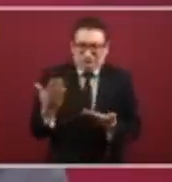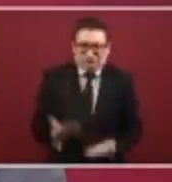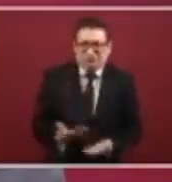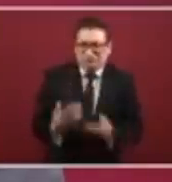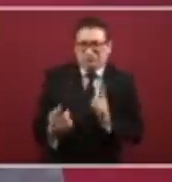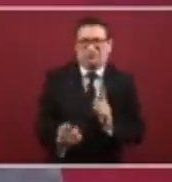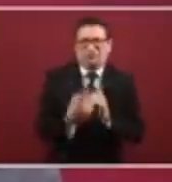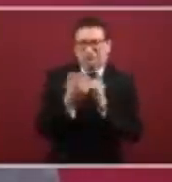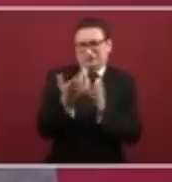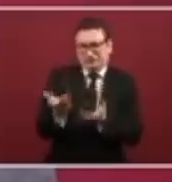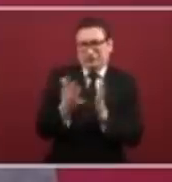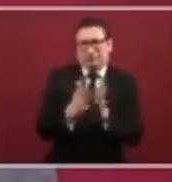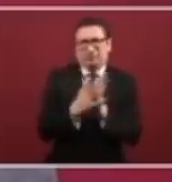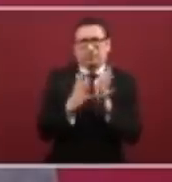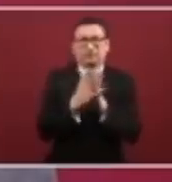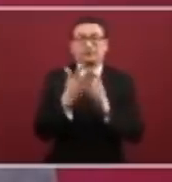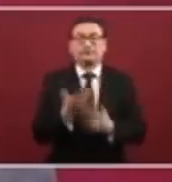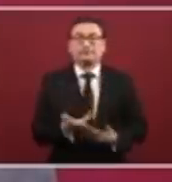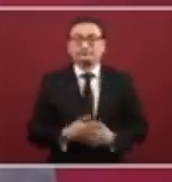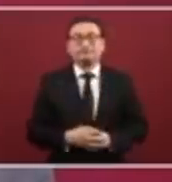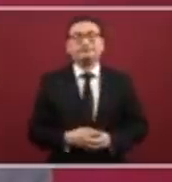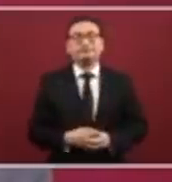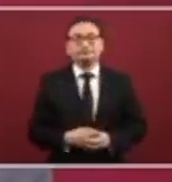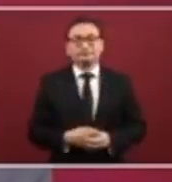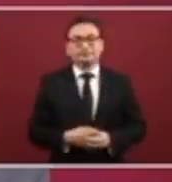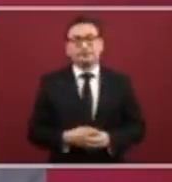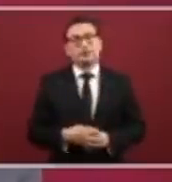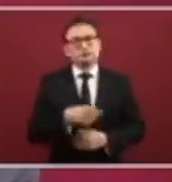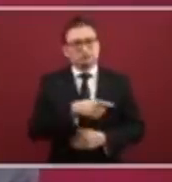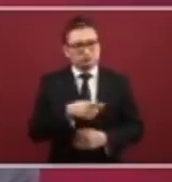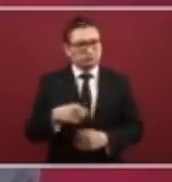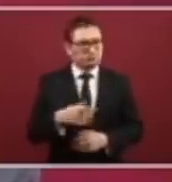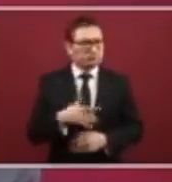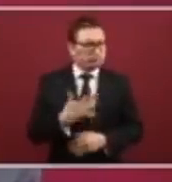esta participación y, si les parece,